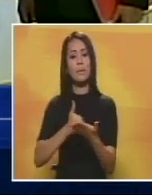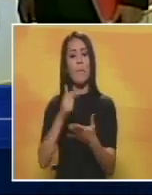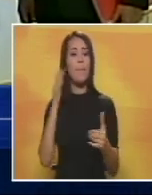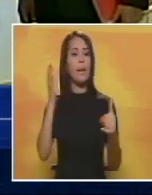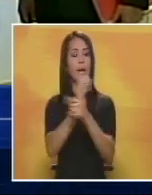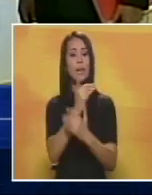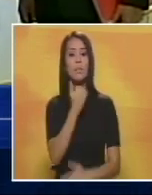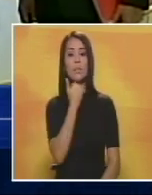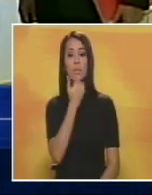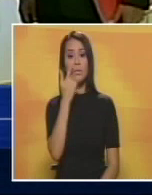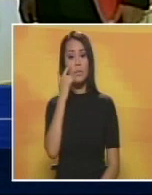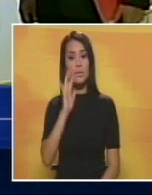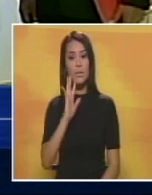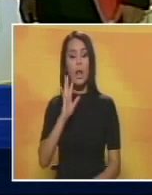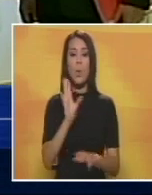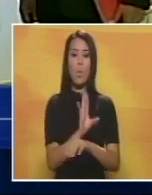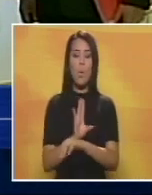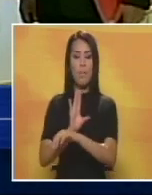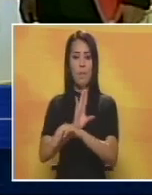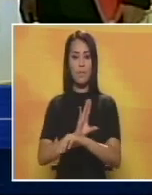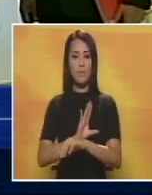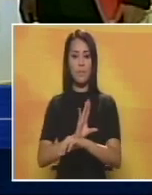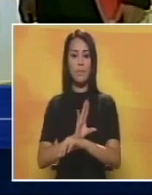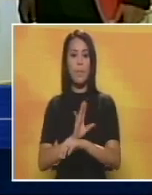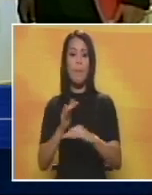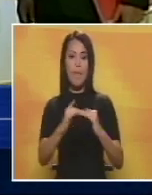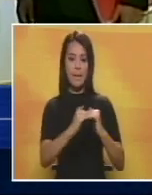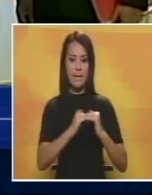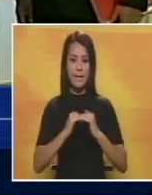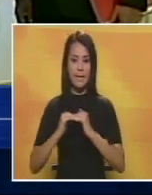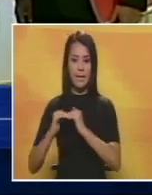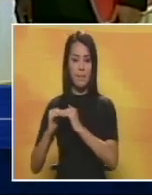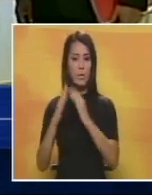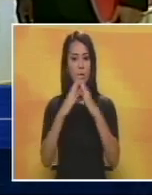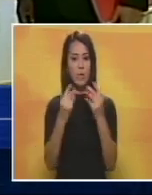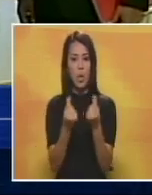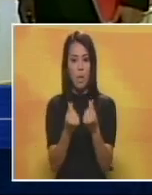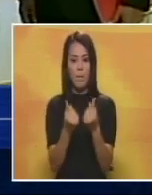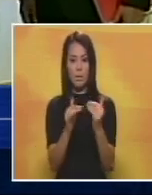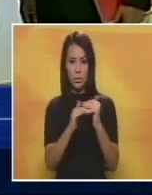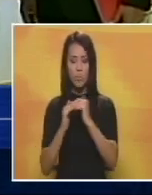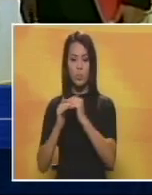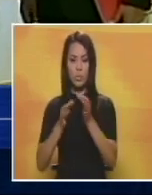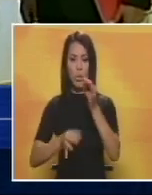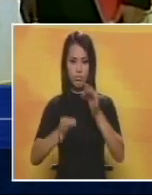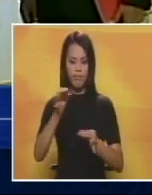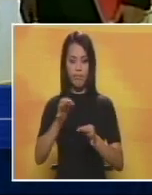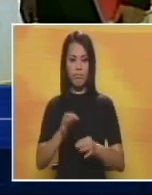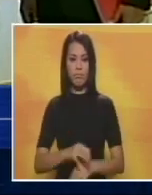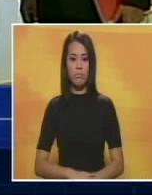alcanzar muy pronto la protección que tiene que ver el equilibrio de los precios justos en la materia de